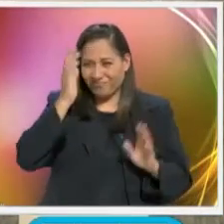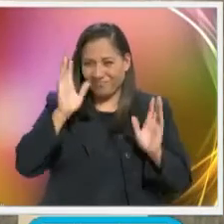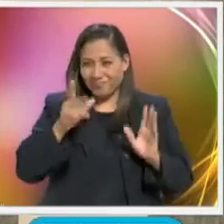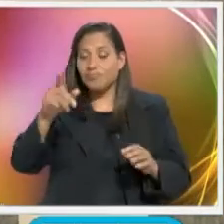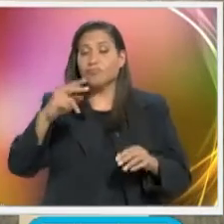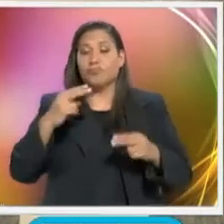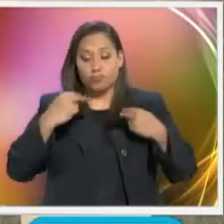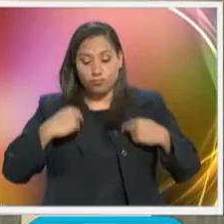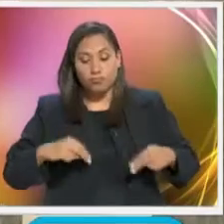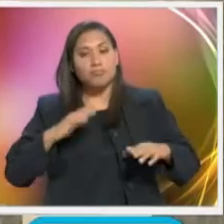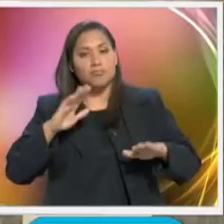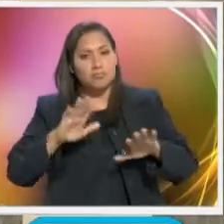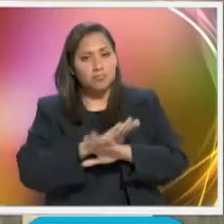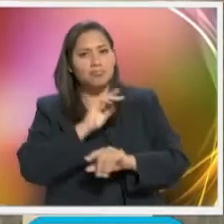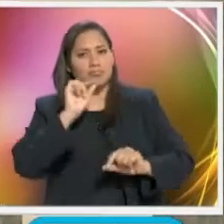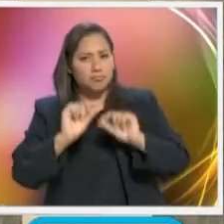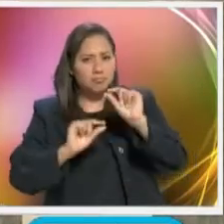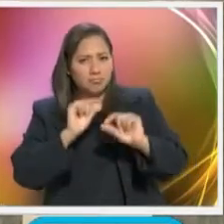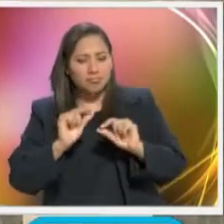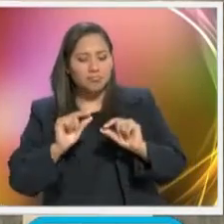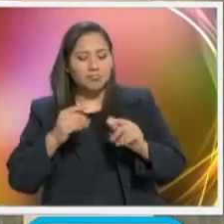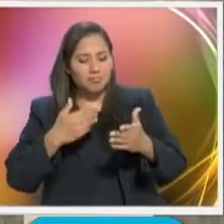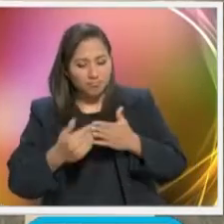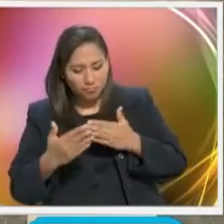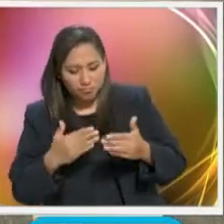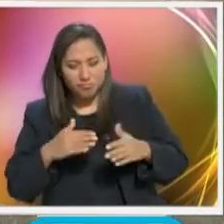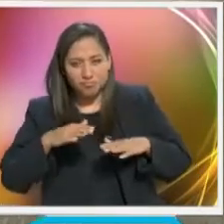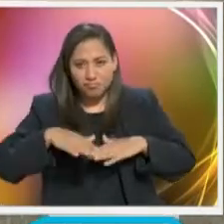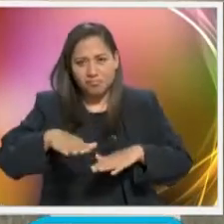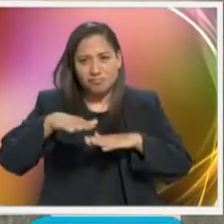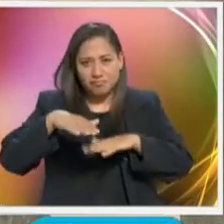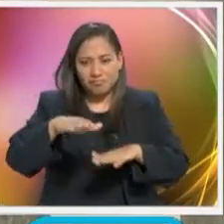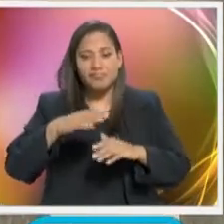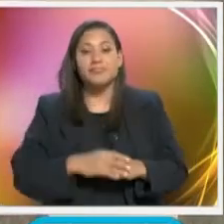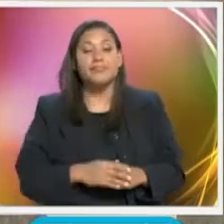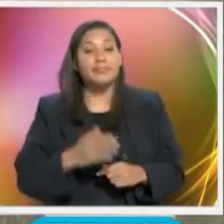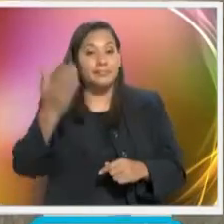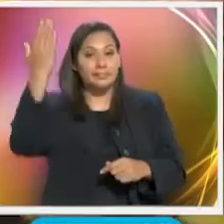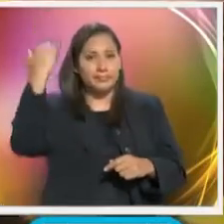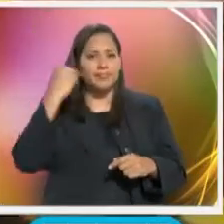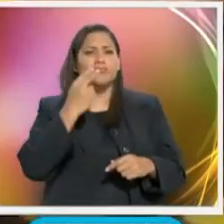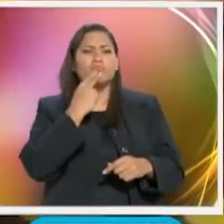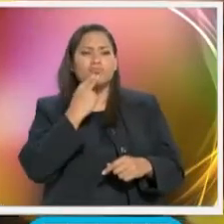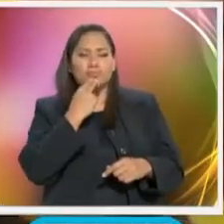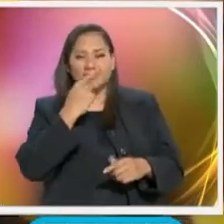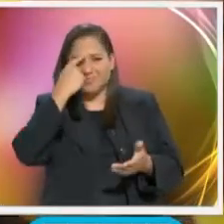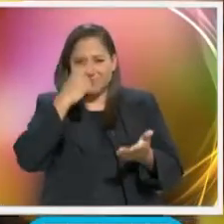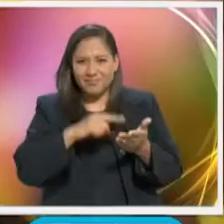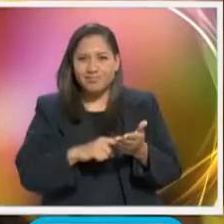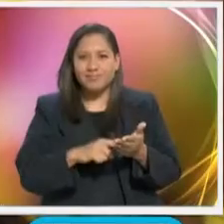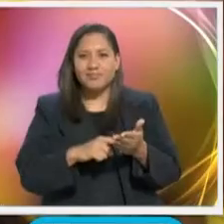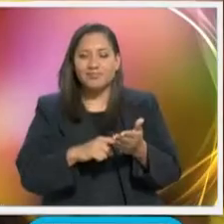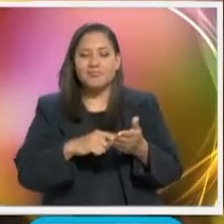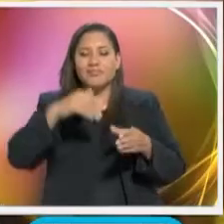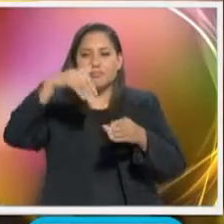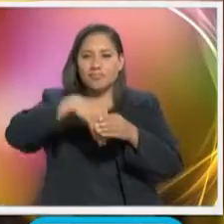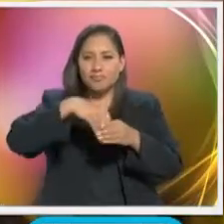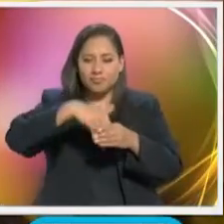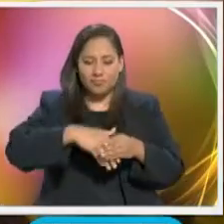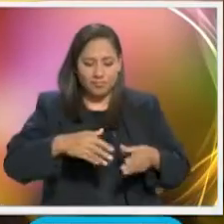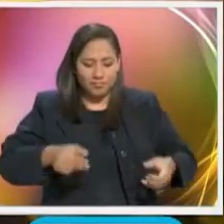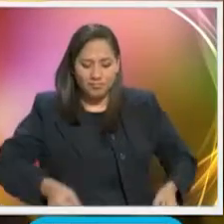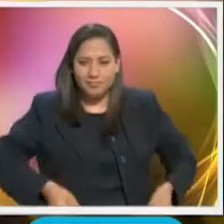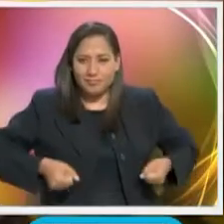ha ido cambiando pues a través de la tecnología con el paso de los años. Al principio, ¿qué utilizaban? Me parece que hasta costales, ¿no? Costales. Y